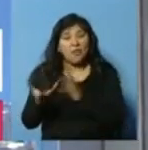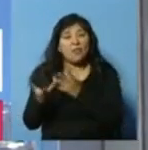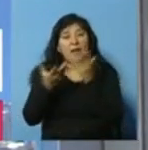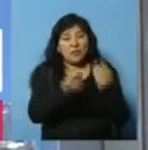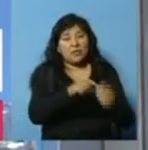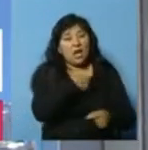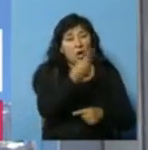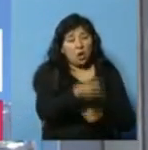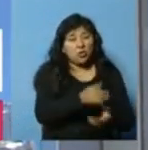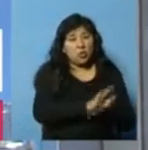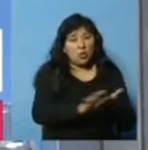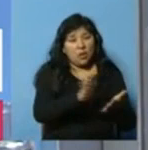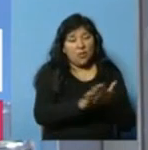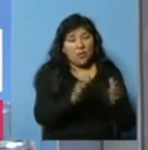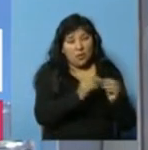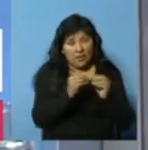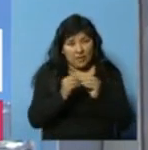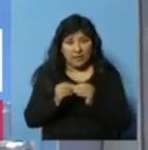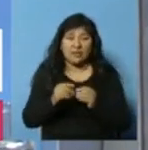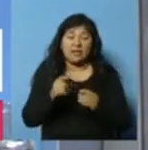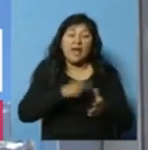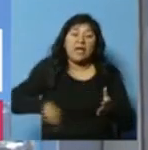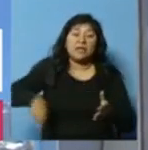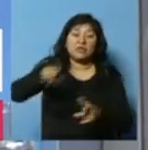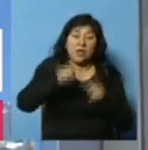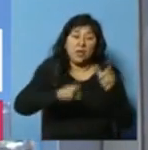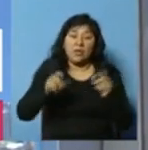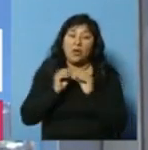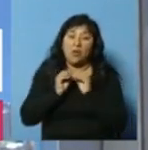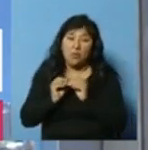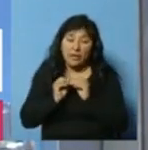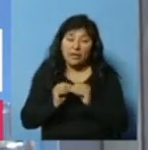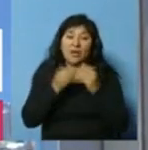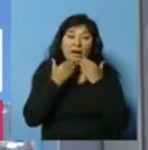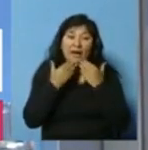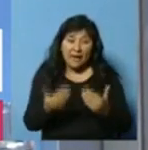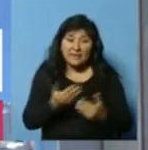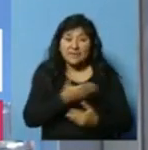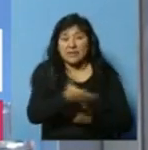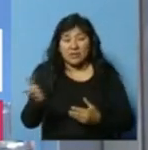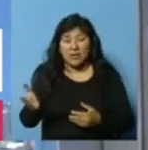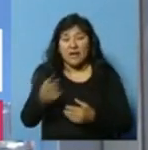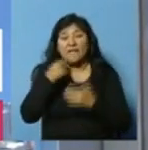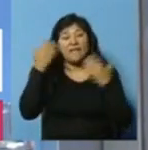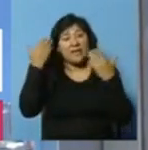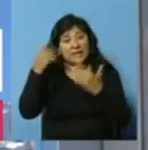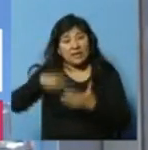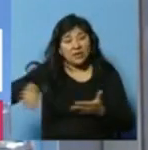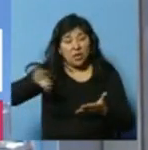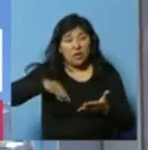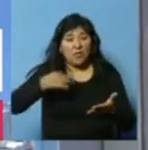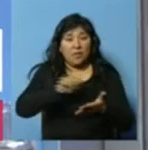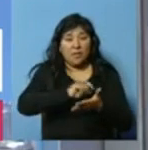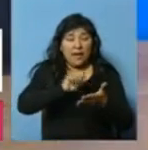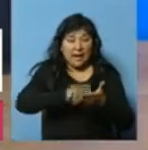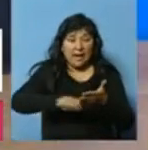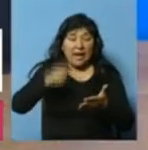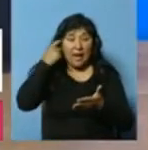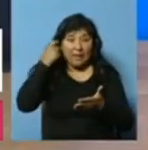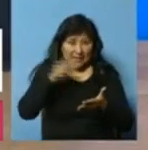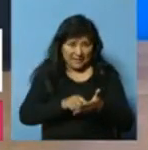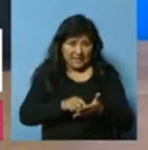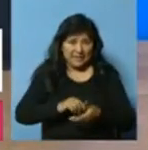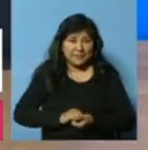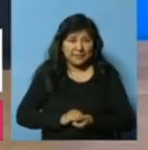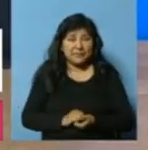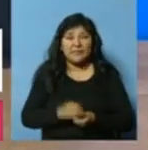por el trazo así que muchas gracias y felicitaciones a todos que han vendido ese operador de muchísimas gracias gracias